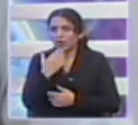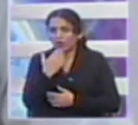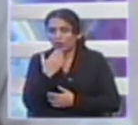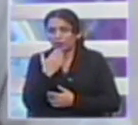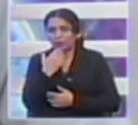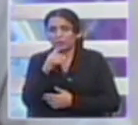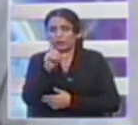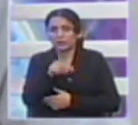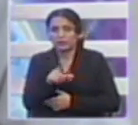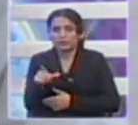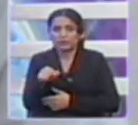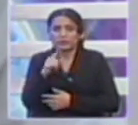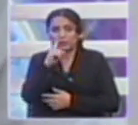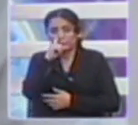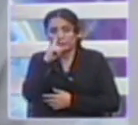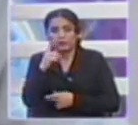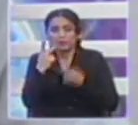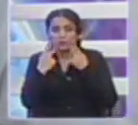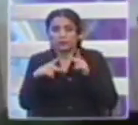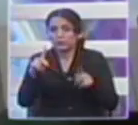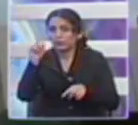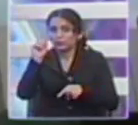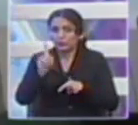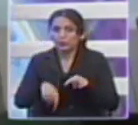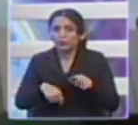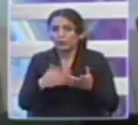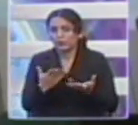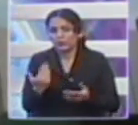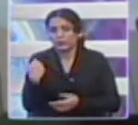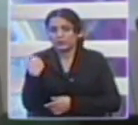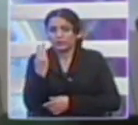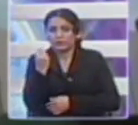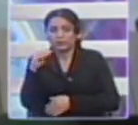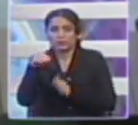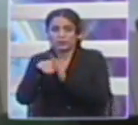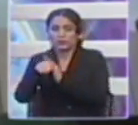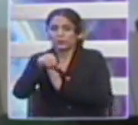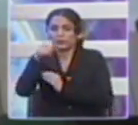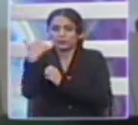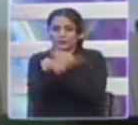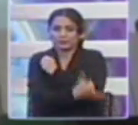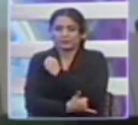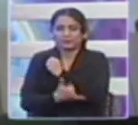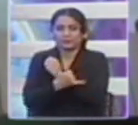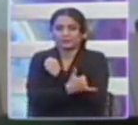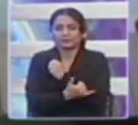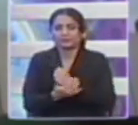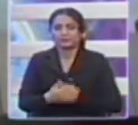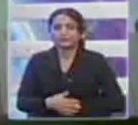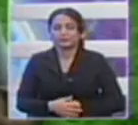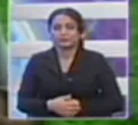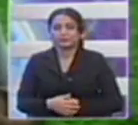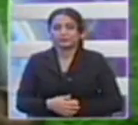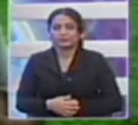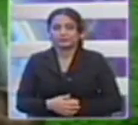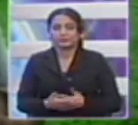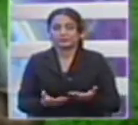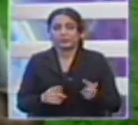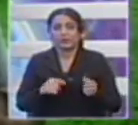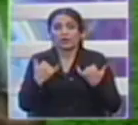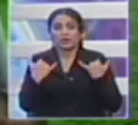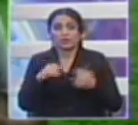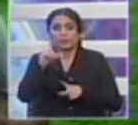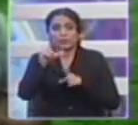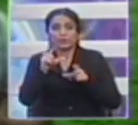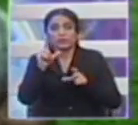te expida el tema de quiénes son los que pueden participar. Posterior a la convocatoria y la inscripción de quienes vayan a hacer campaña por el sí o el no,